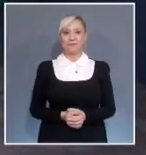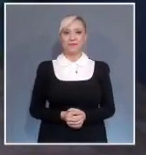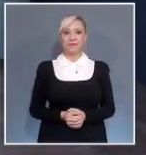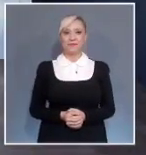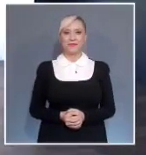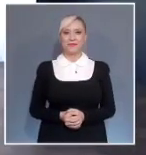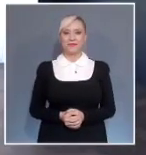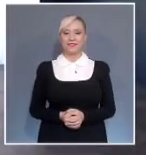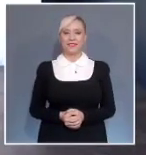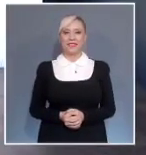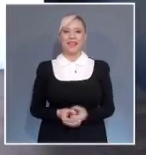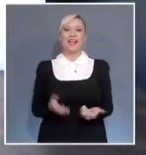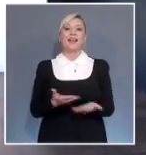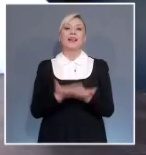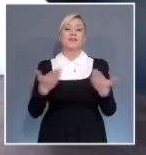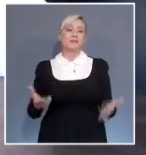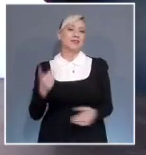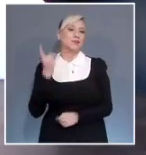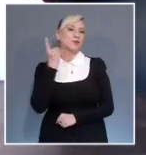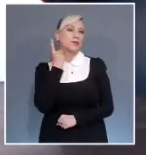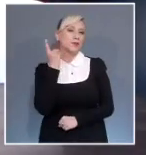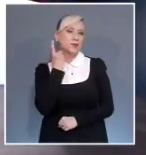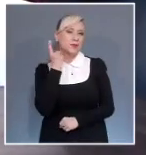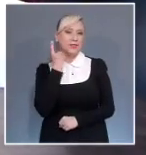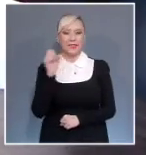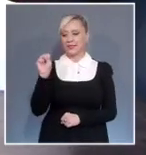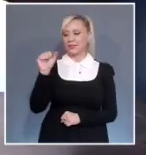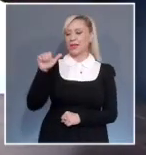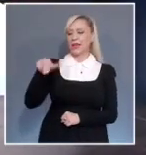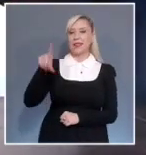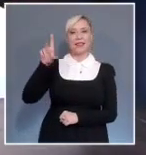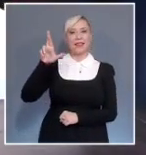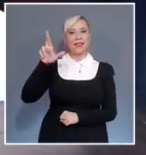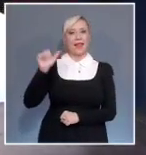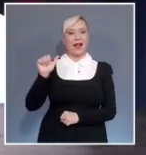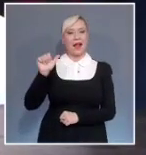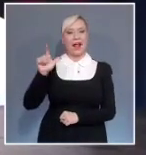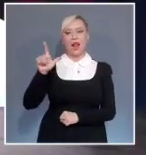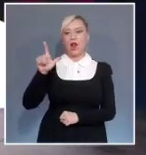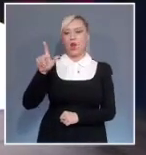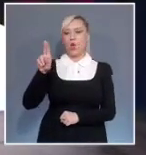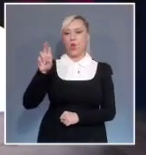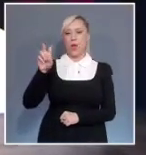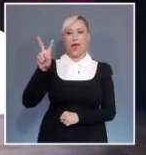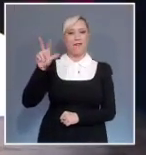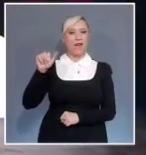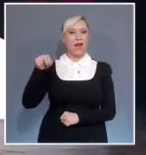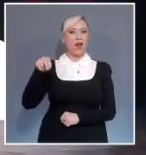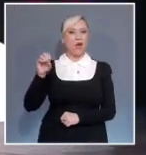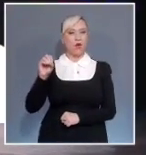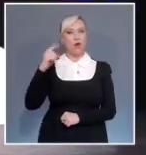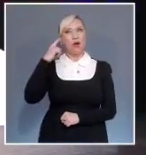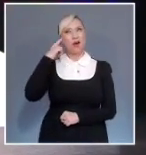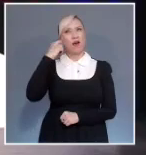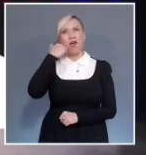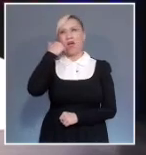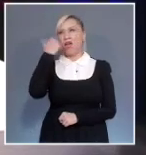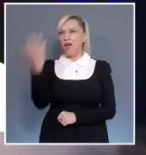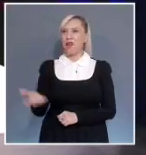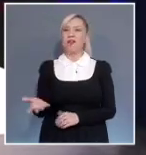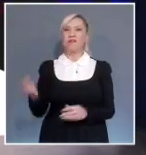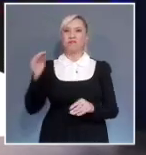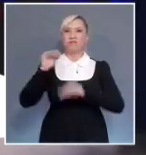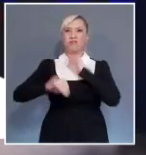La diputada Sandra Luevano se pronunció a favor de impulsar políticas públicas que permitan fortalecer